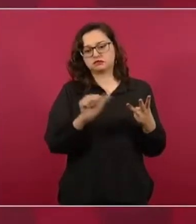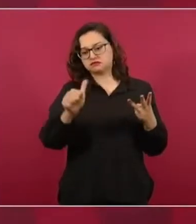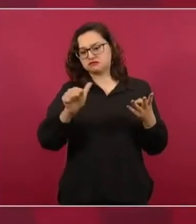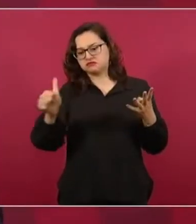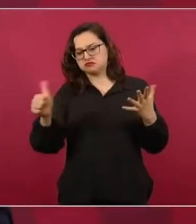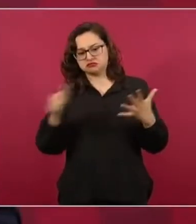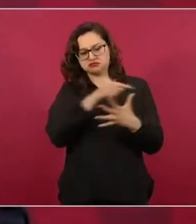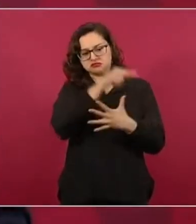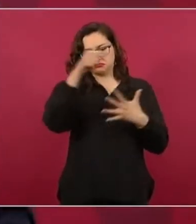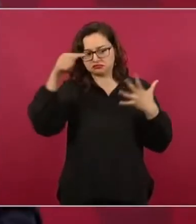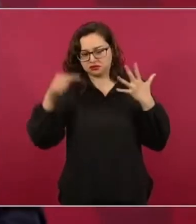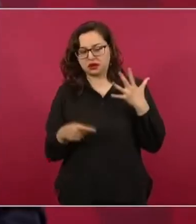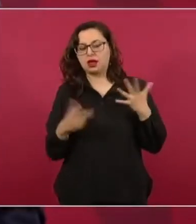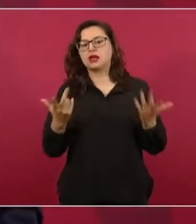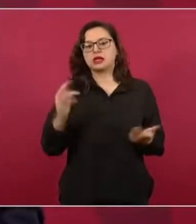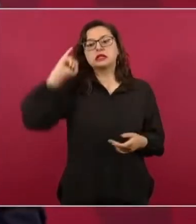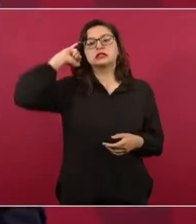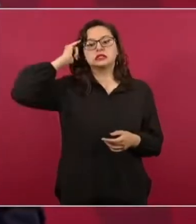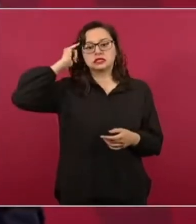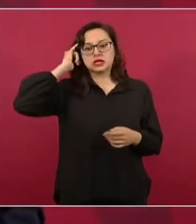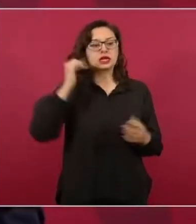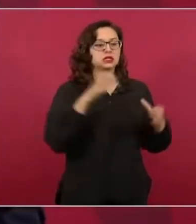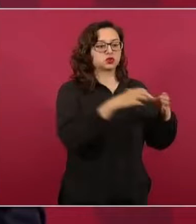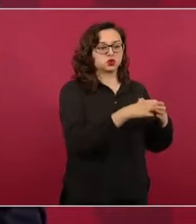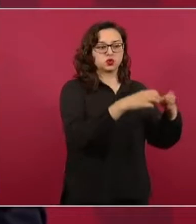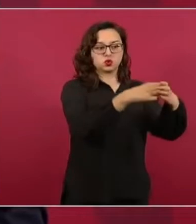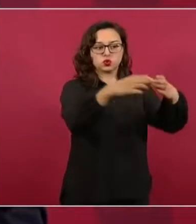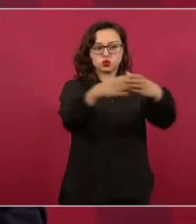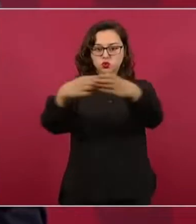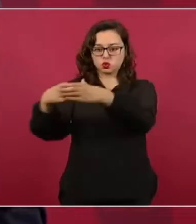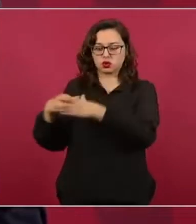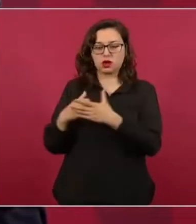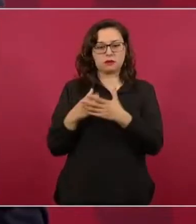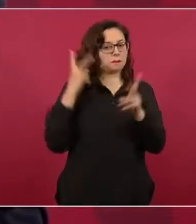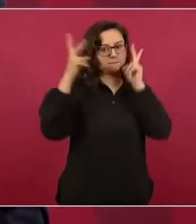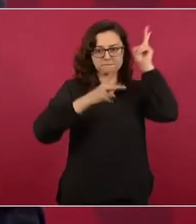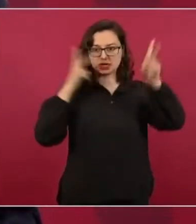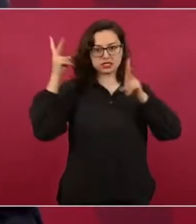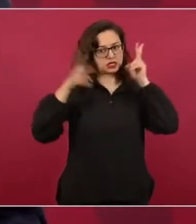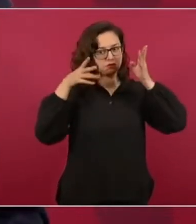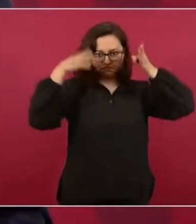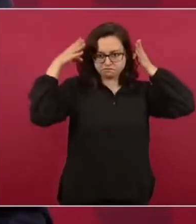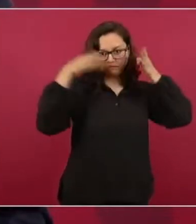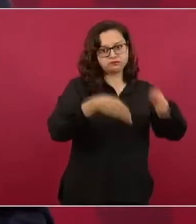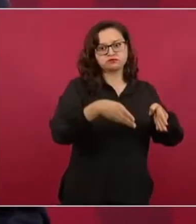también con otras etnias y culturas, básicamente.